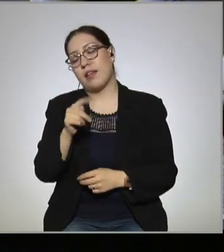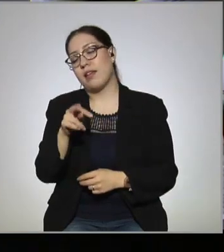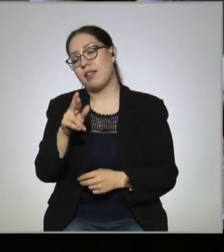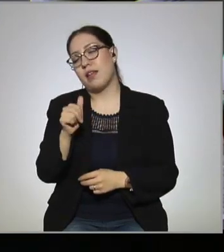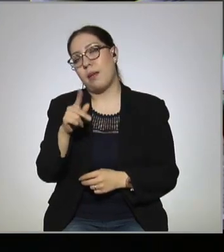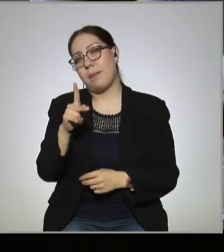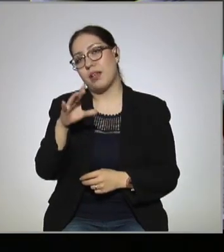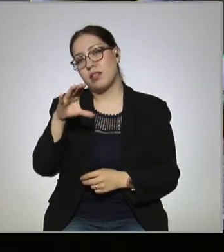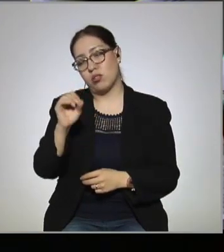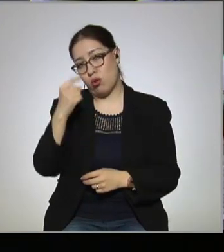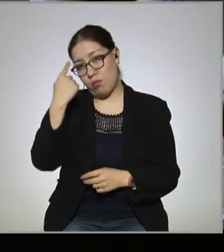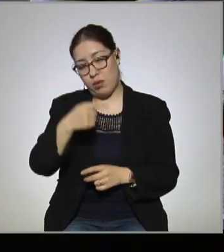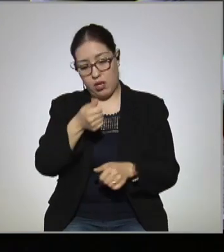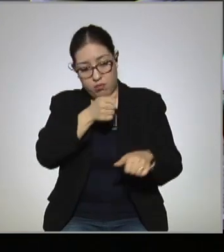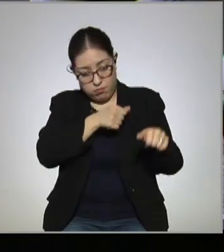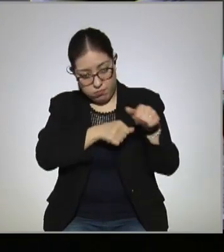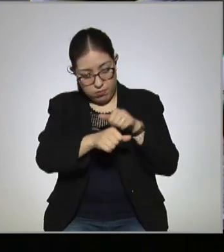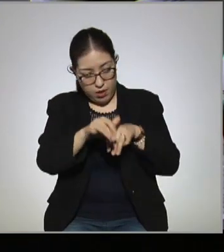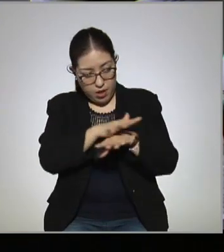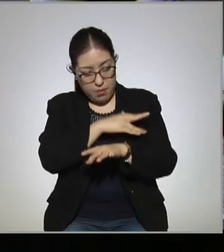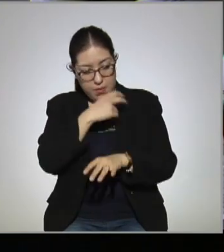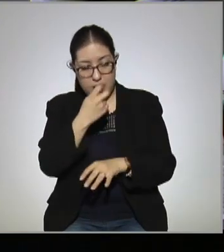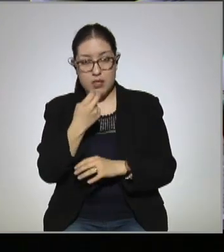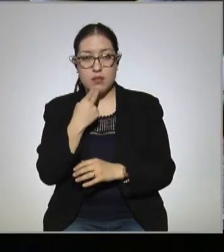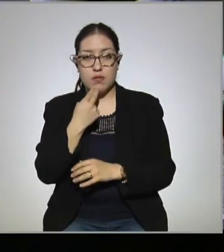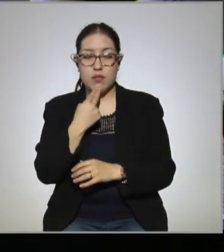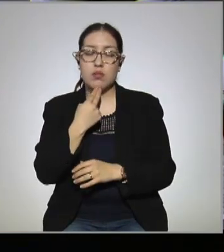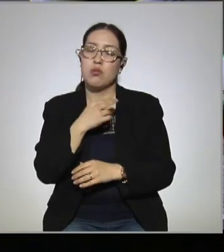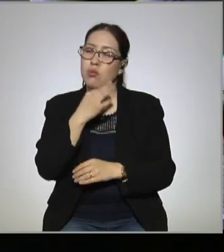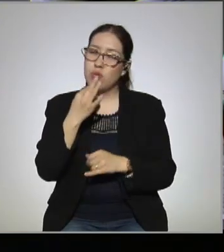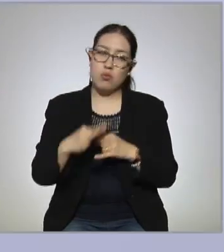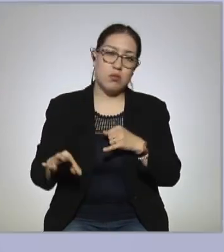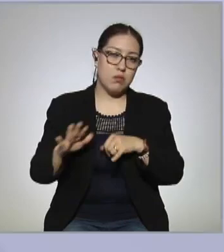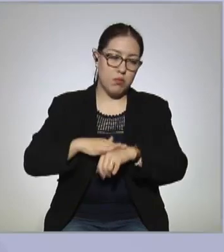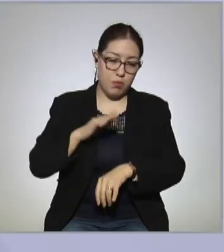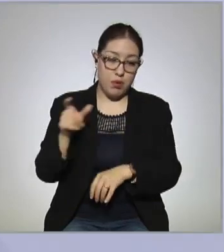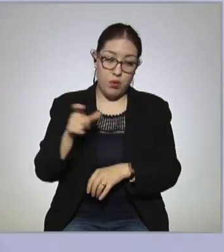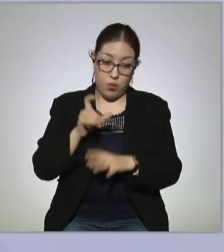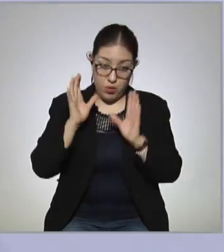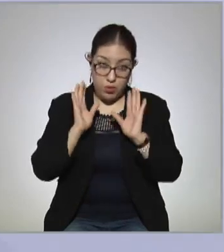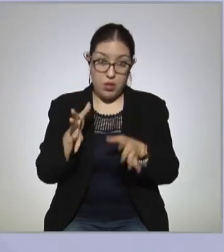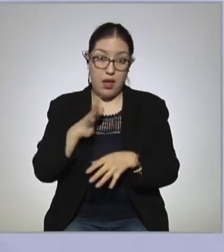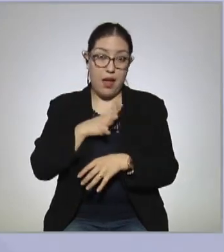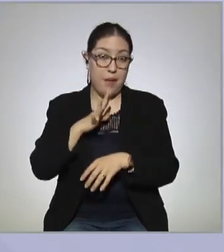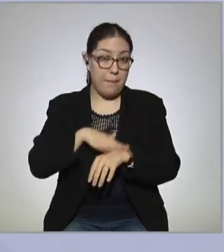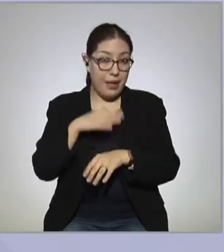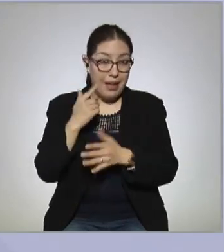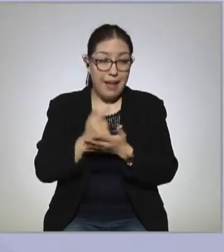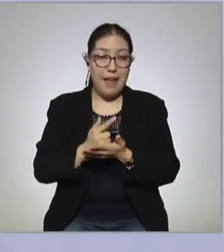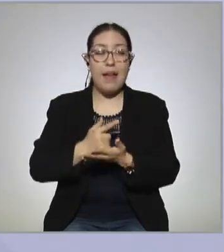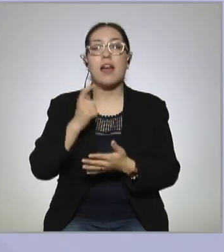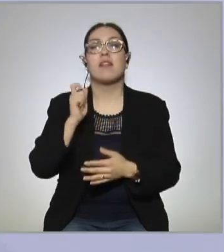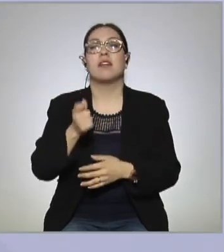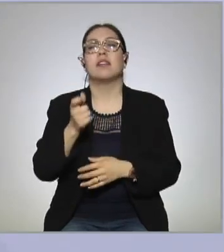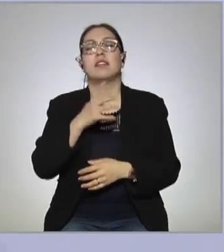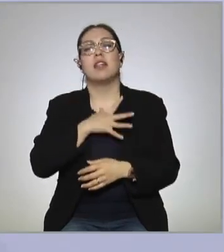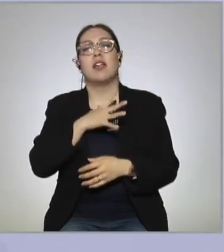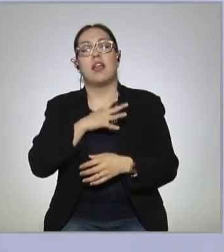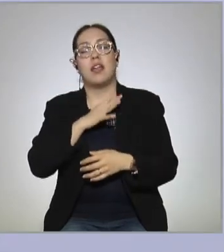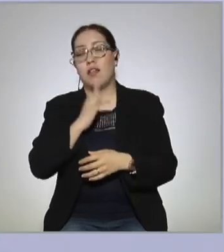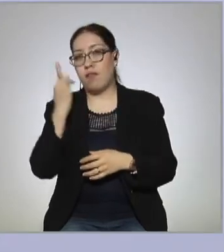inferior, para suplir esa función. Y el último grado, cuando ya hay una lesión muy grande, es colocar una